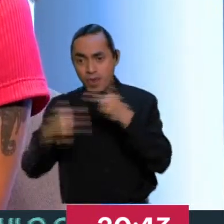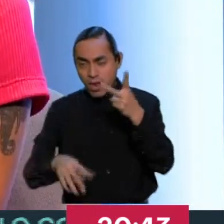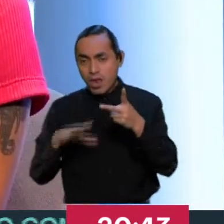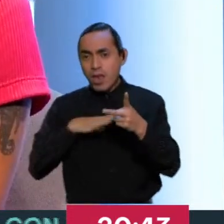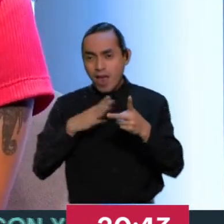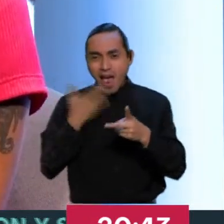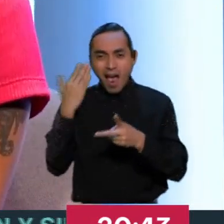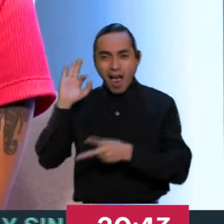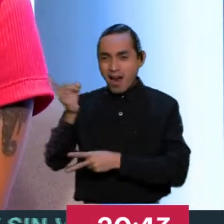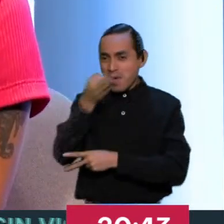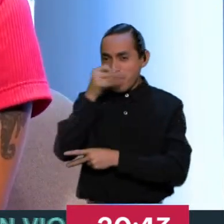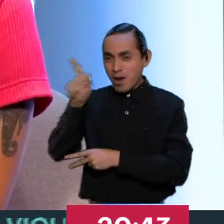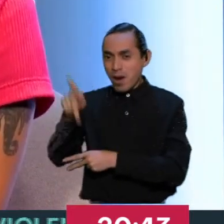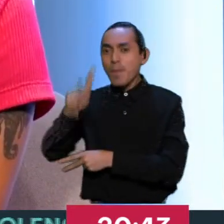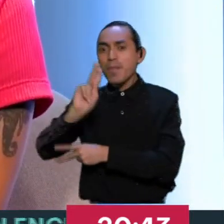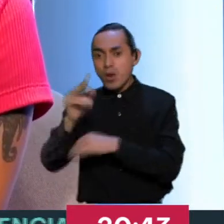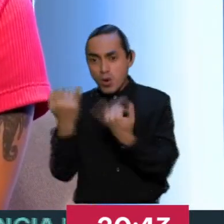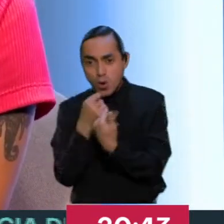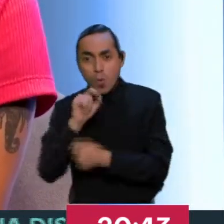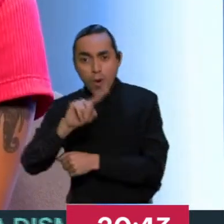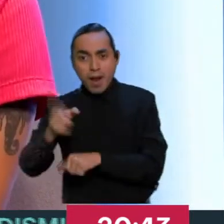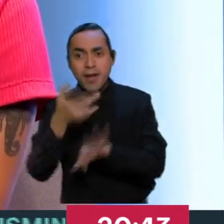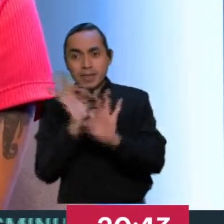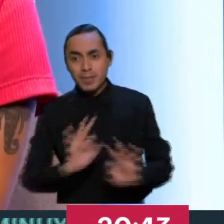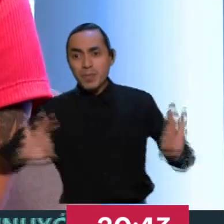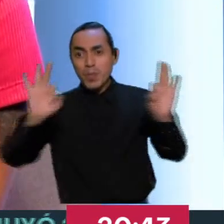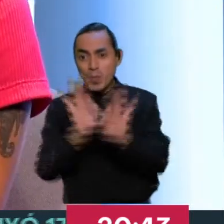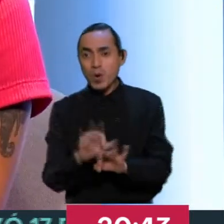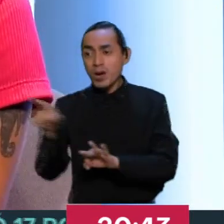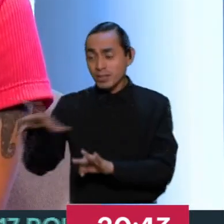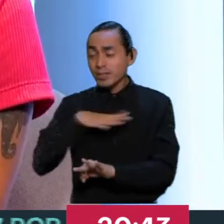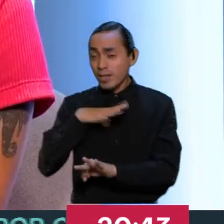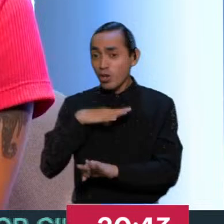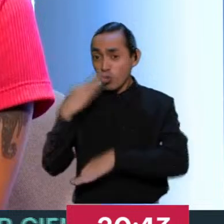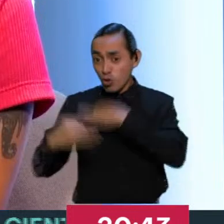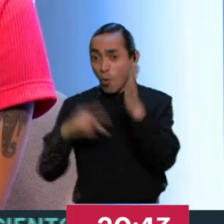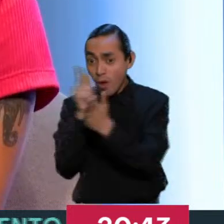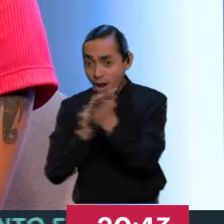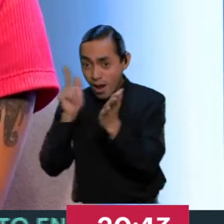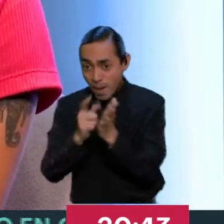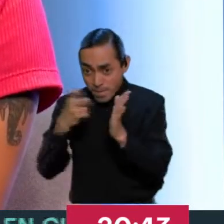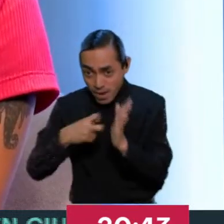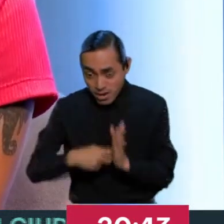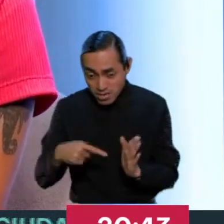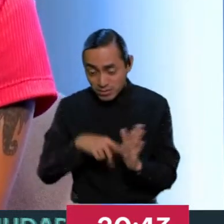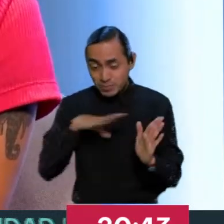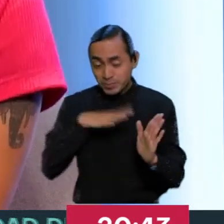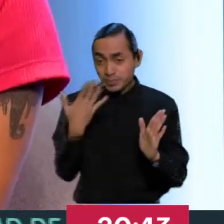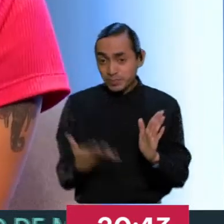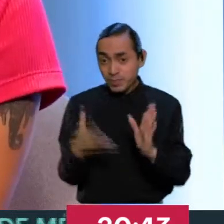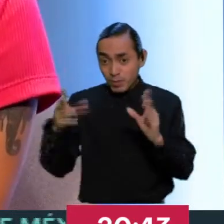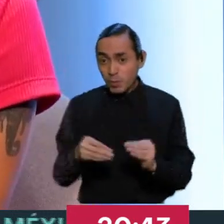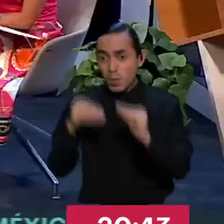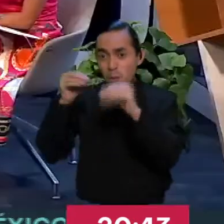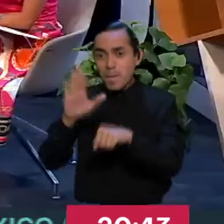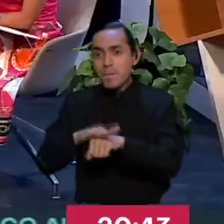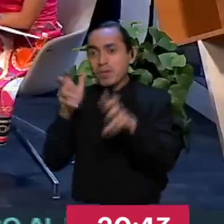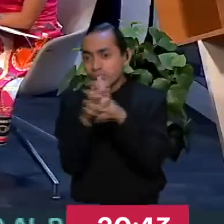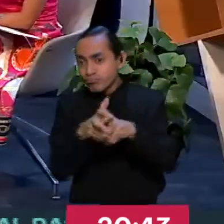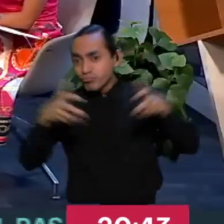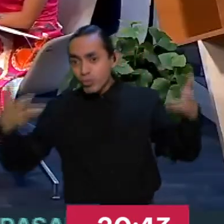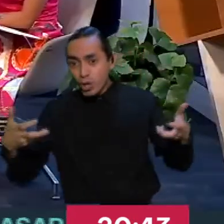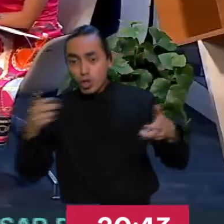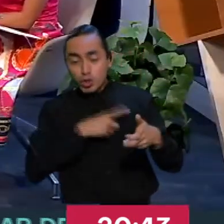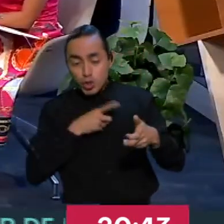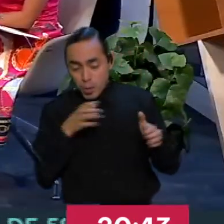más recientemente, pero igual es importante trasladar todas estas reformas, estas leyes a un nivel más amplio y que no solamente